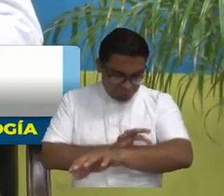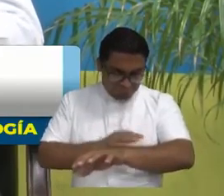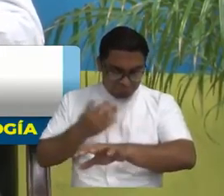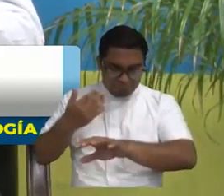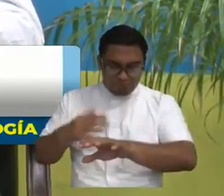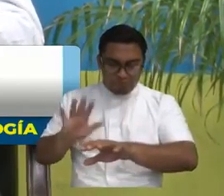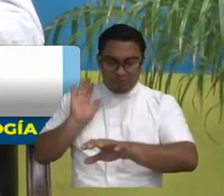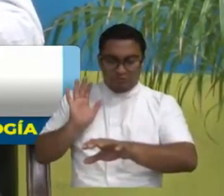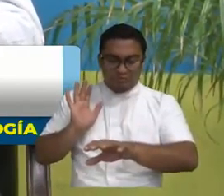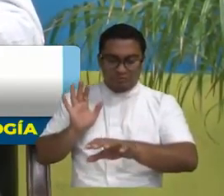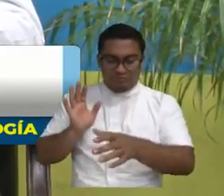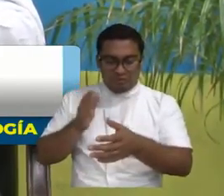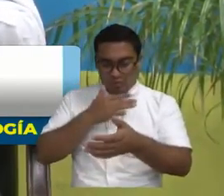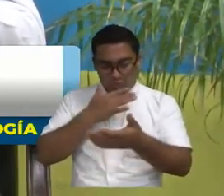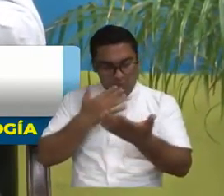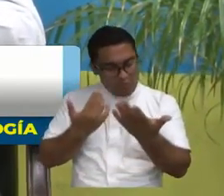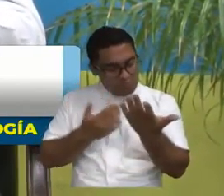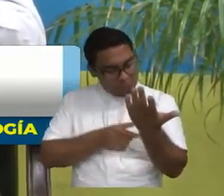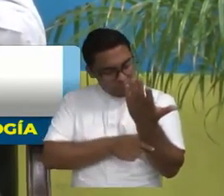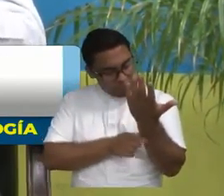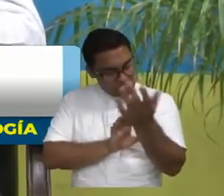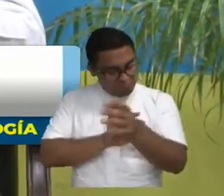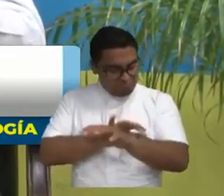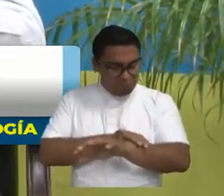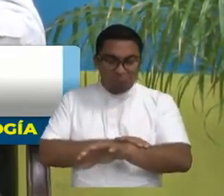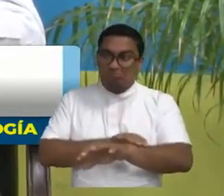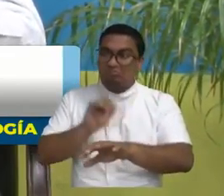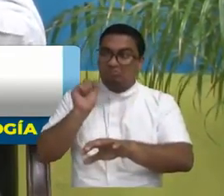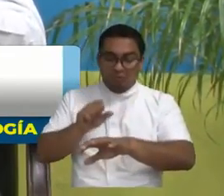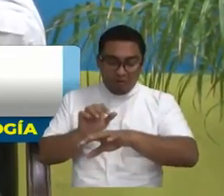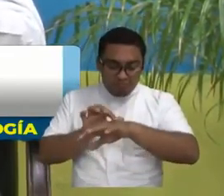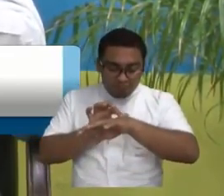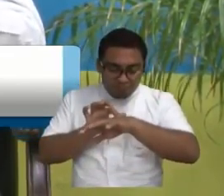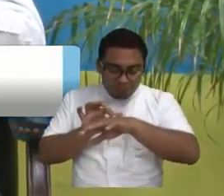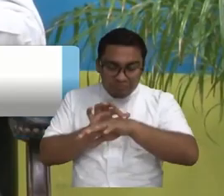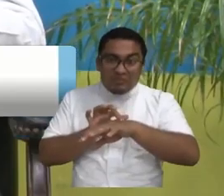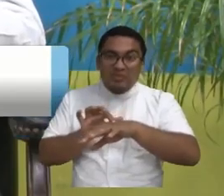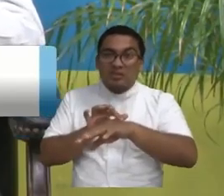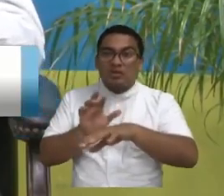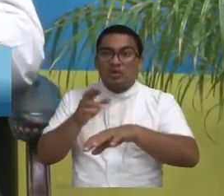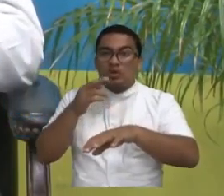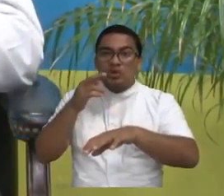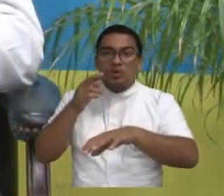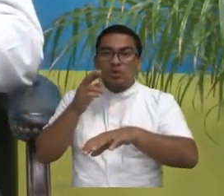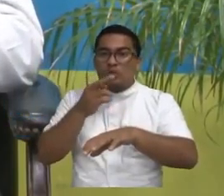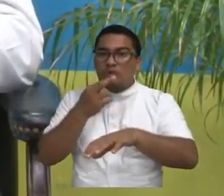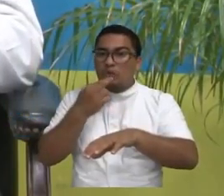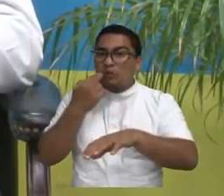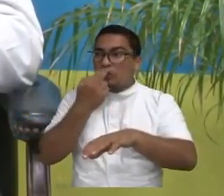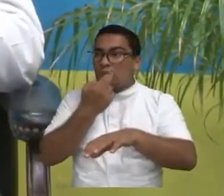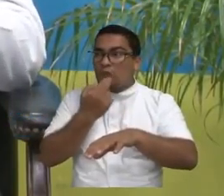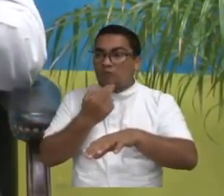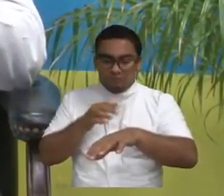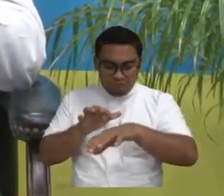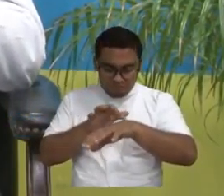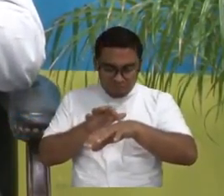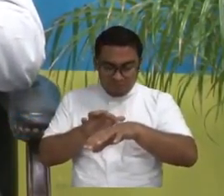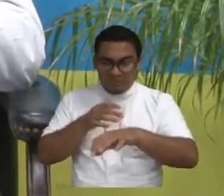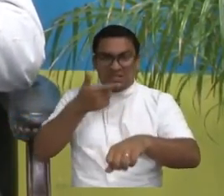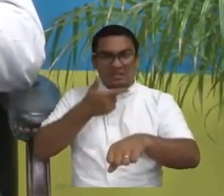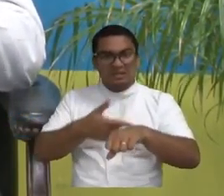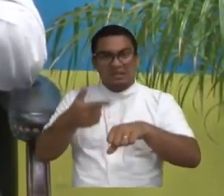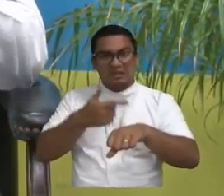¿Ya? ¿Una mancha qué tipo de color? ¿Rojiza, negra? Puede ser rojiza, puede ser cobriza, puede